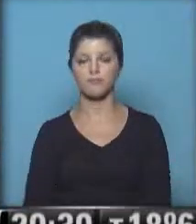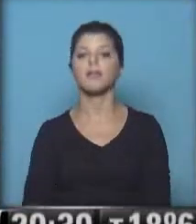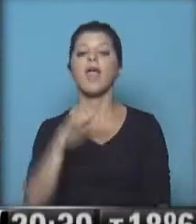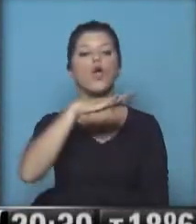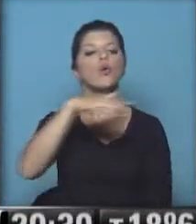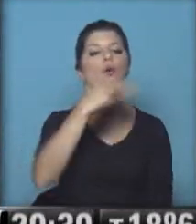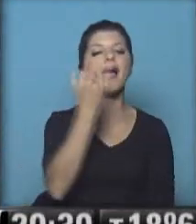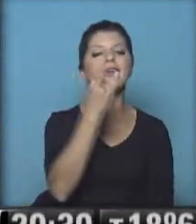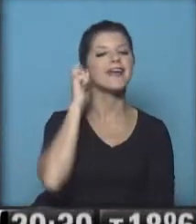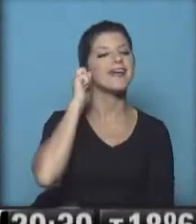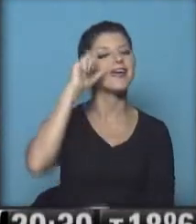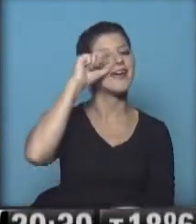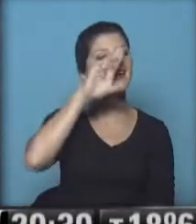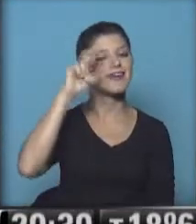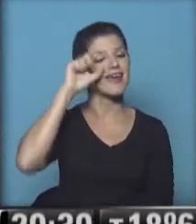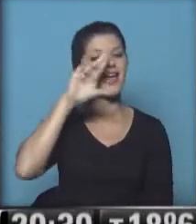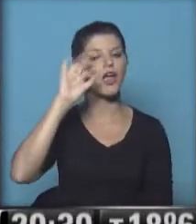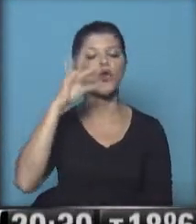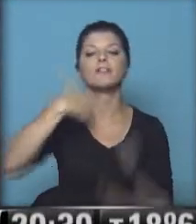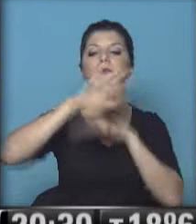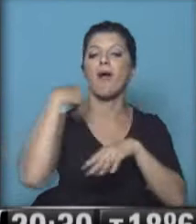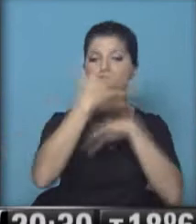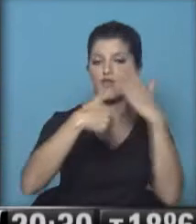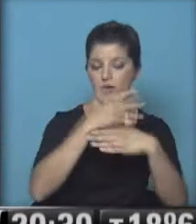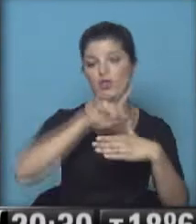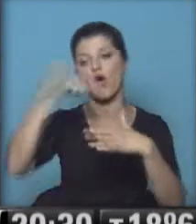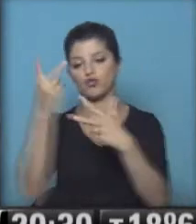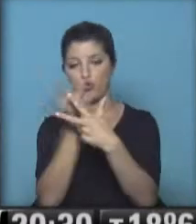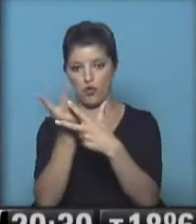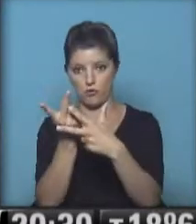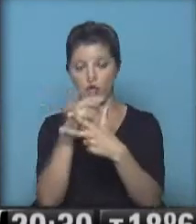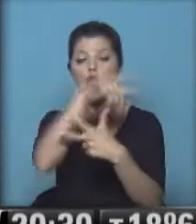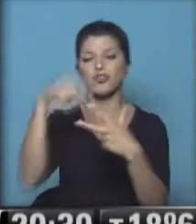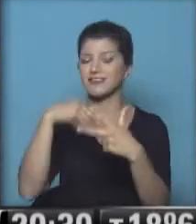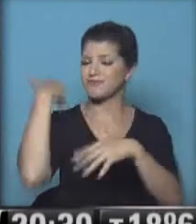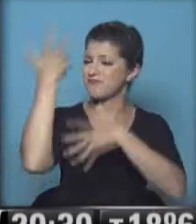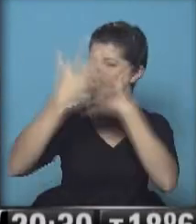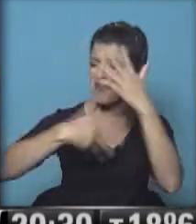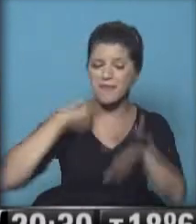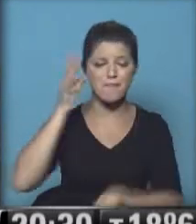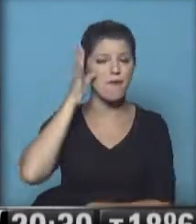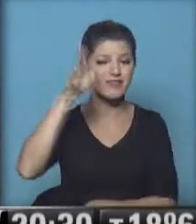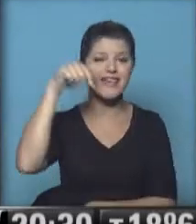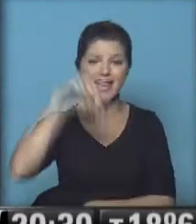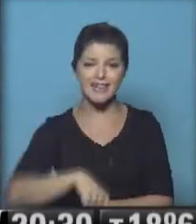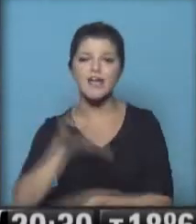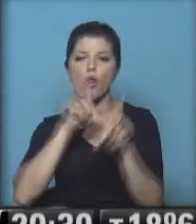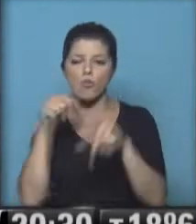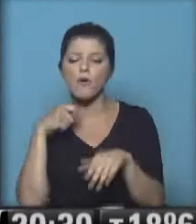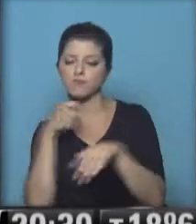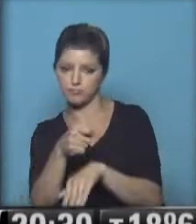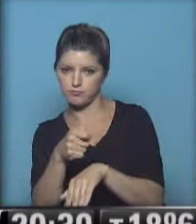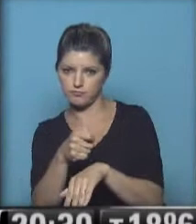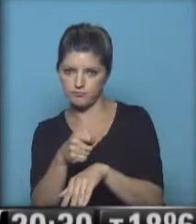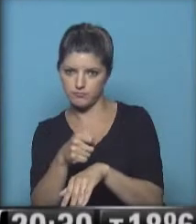Guerrero es uno de los estados más violentos junto con Tamaulipas y Michoacán. Son focos de violencia donde hay crimen organizado